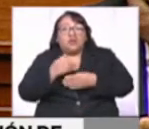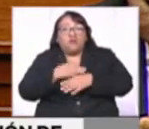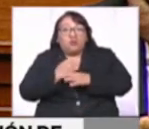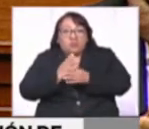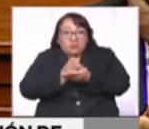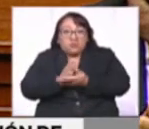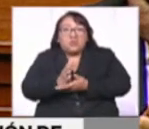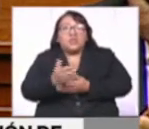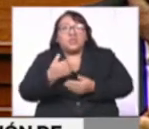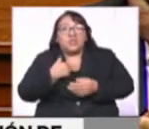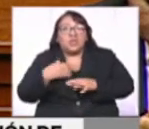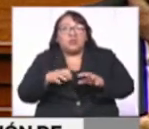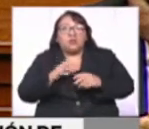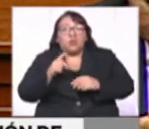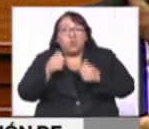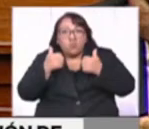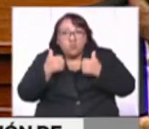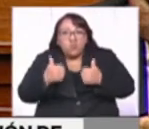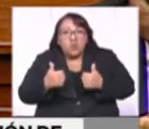tiene que haber